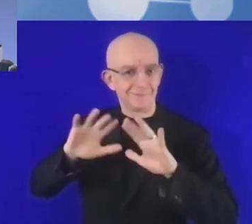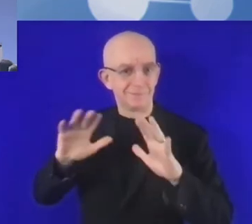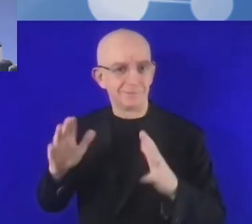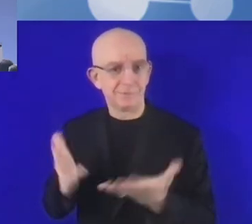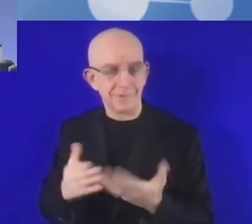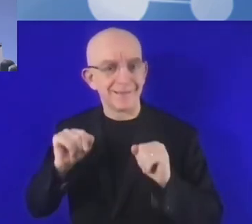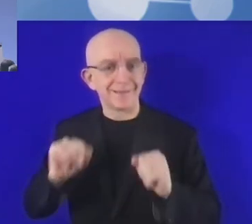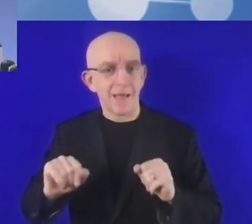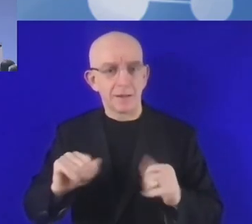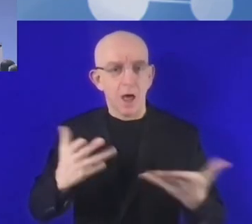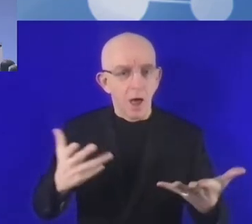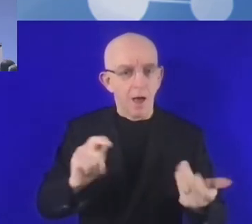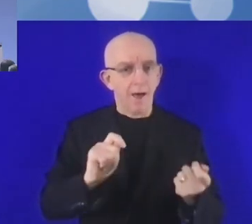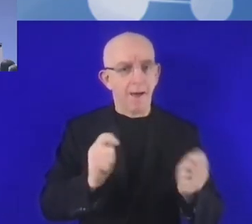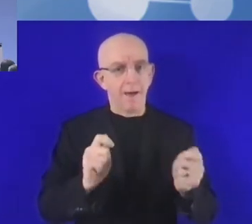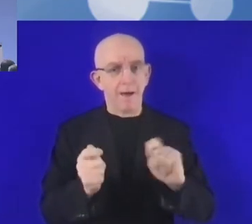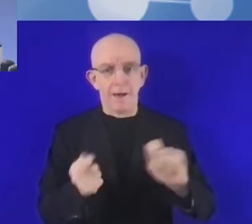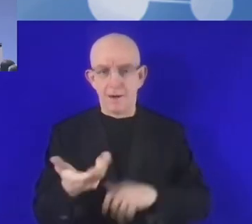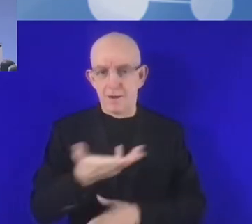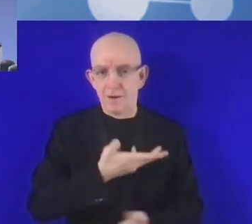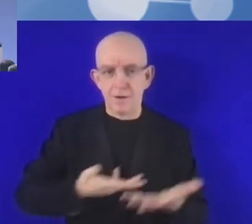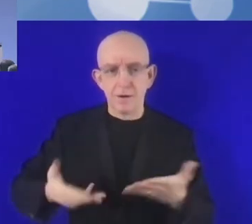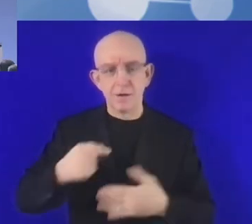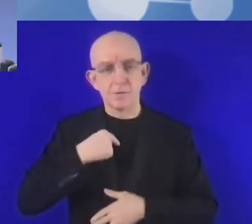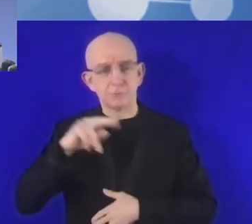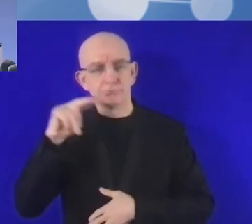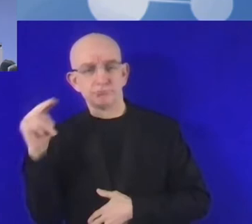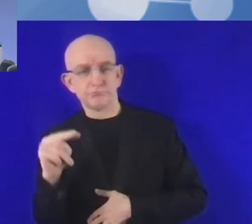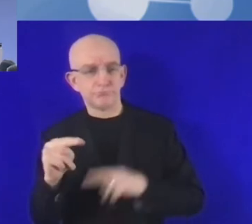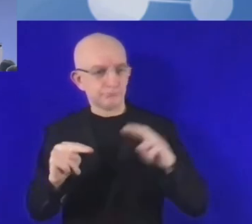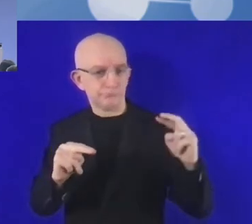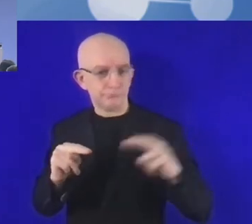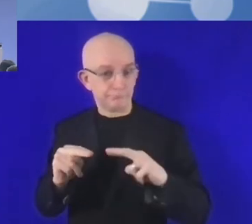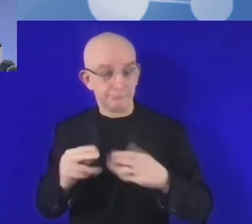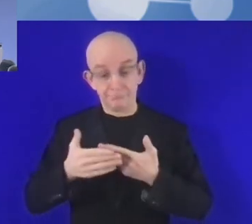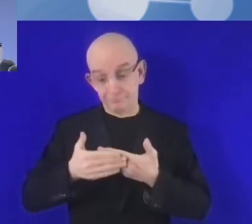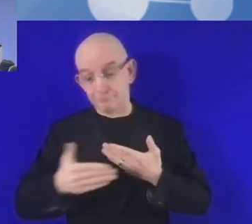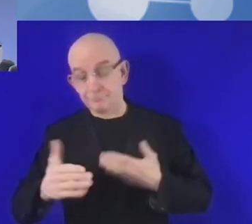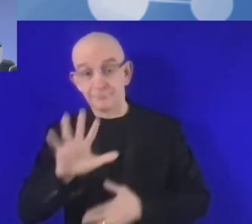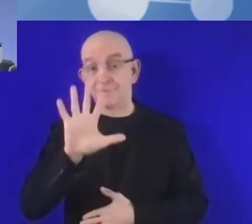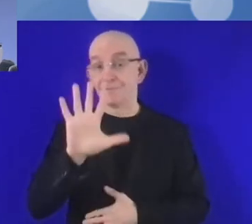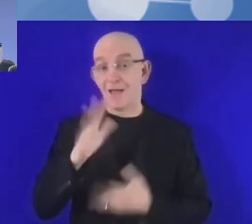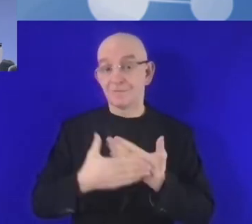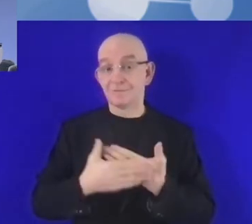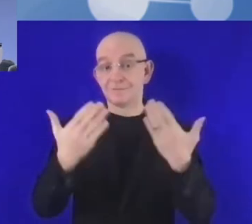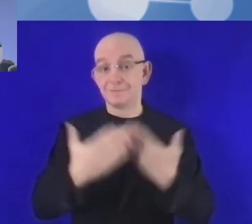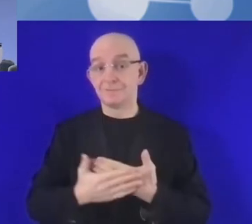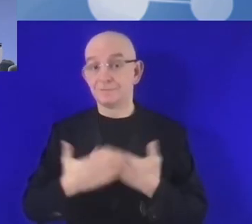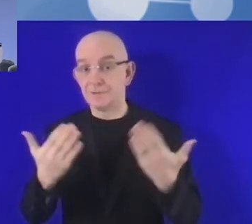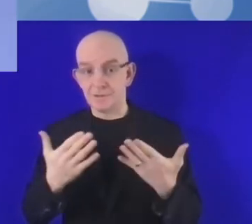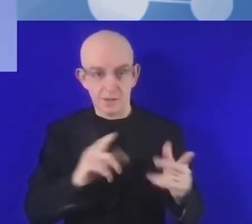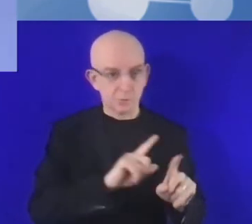En este lugar estoy convencida de que todos podrán expresar su opinión. Nos esperan 5 días llenos